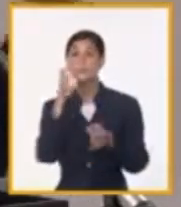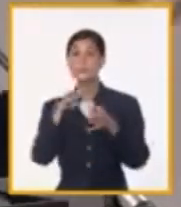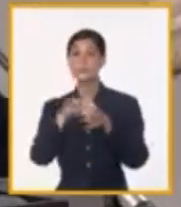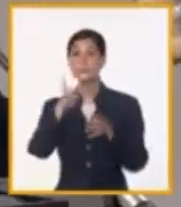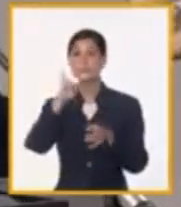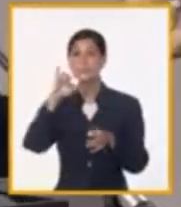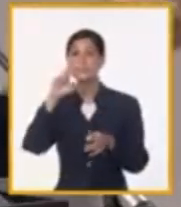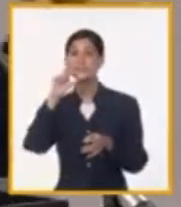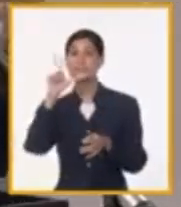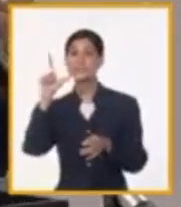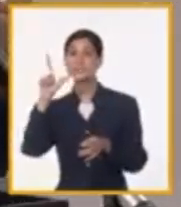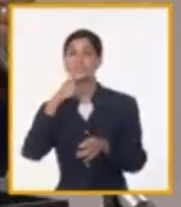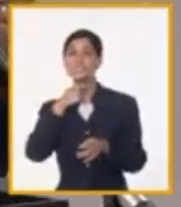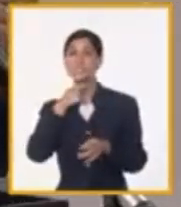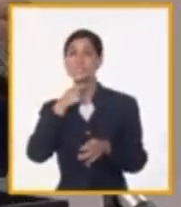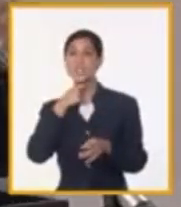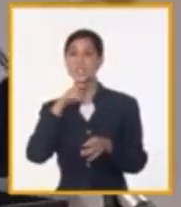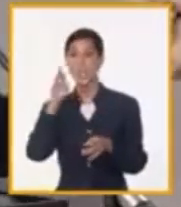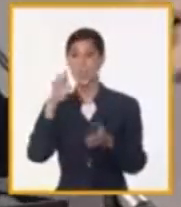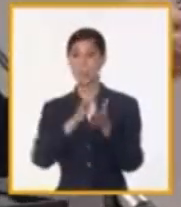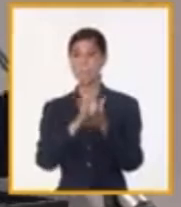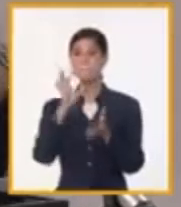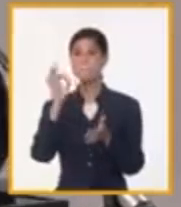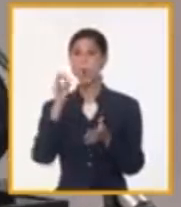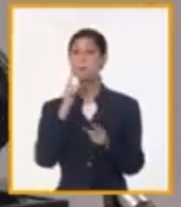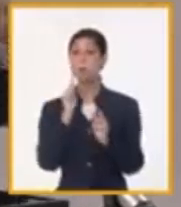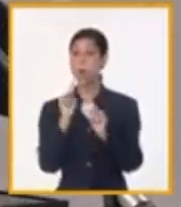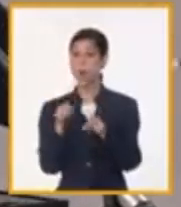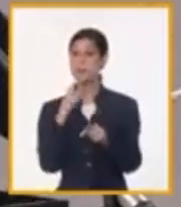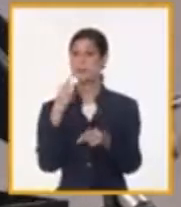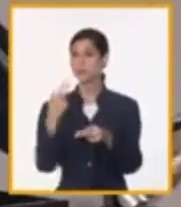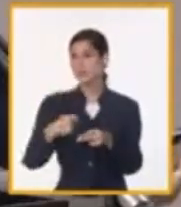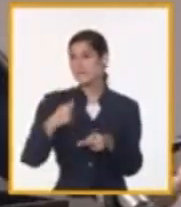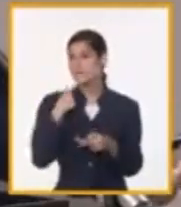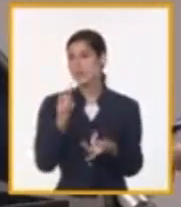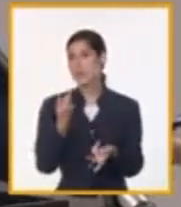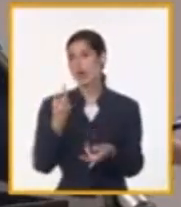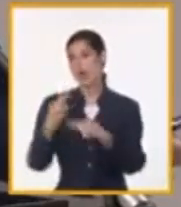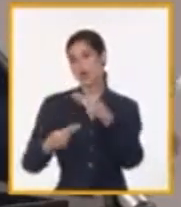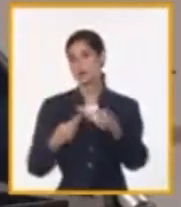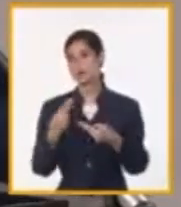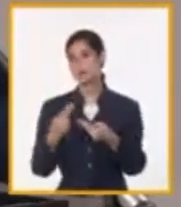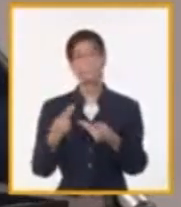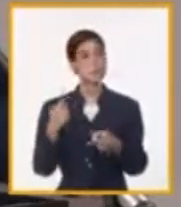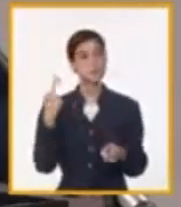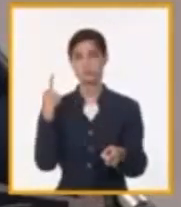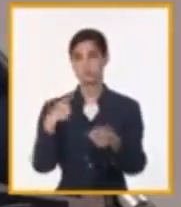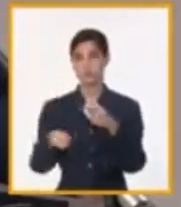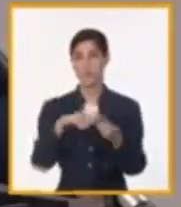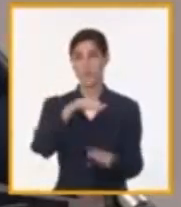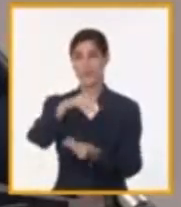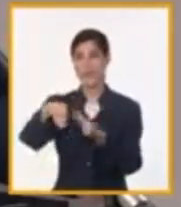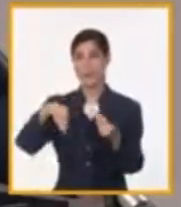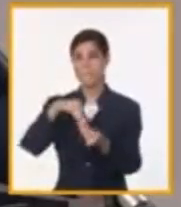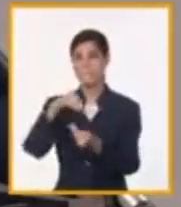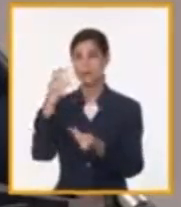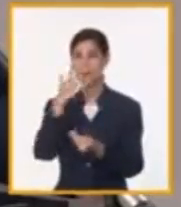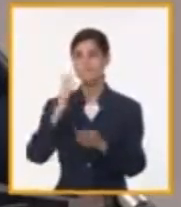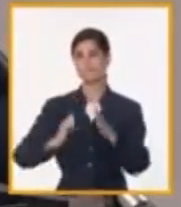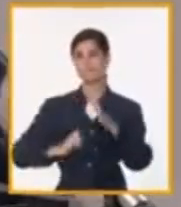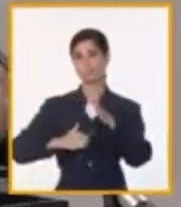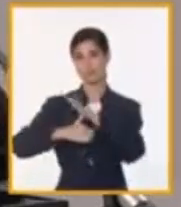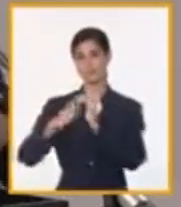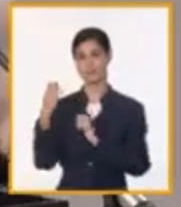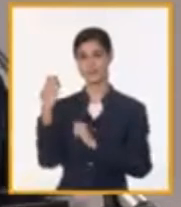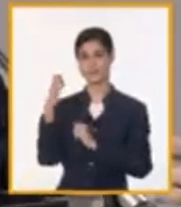el parlamento bueno se llama a elecciones Él gana estas elecciones Pero él definitivamente aspira a ser reelecto en las